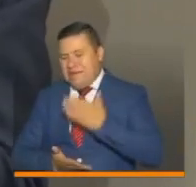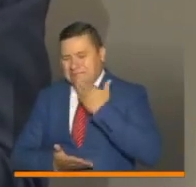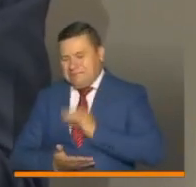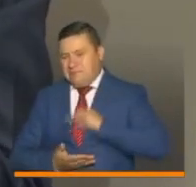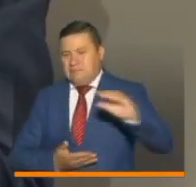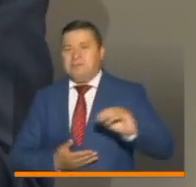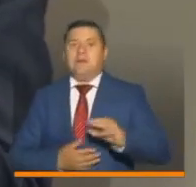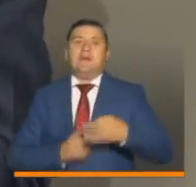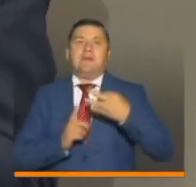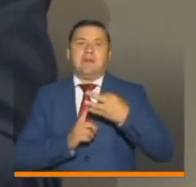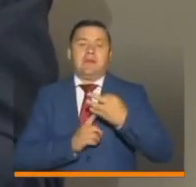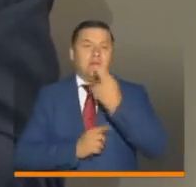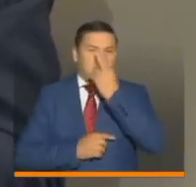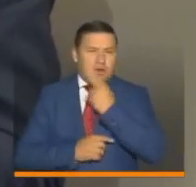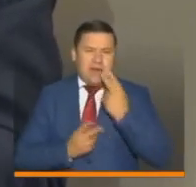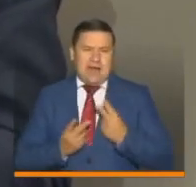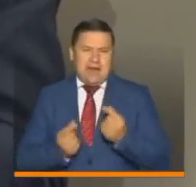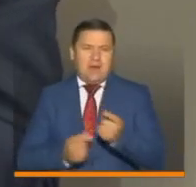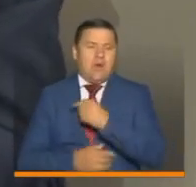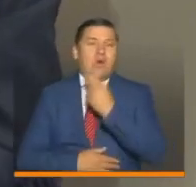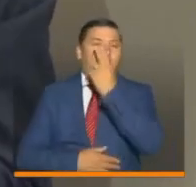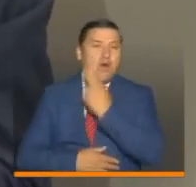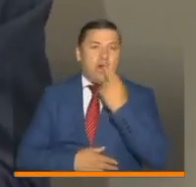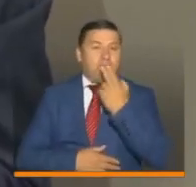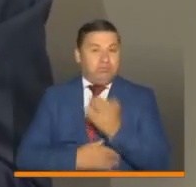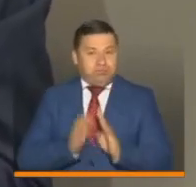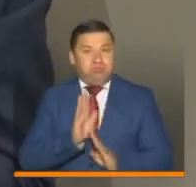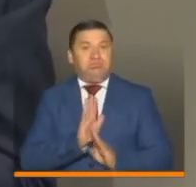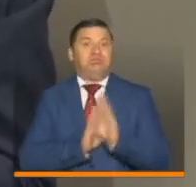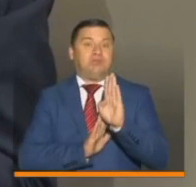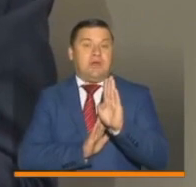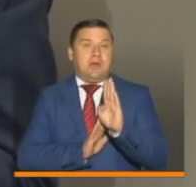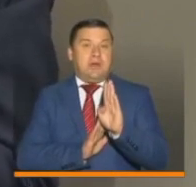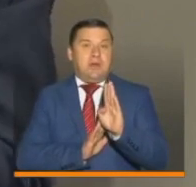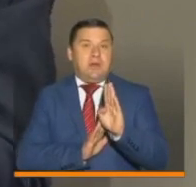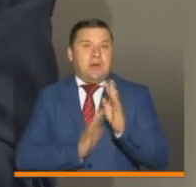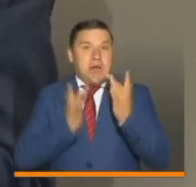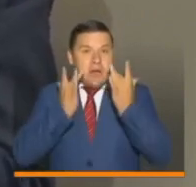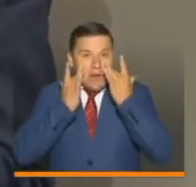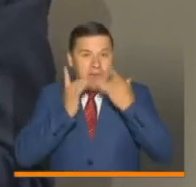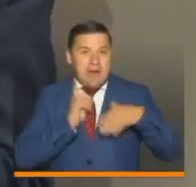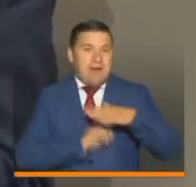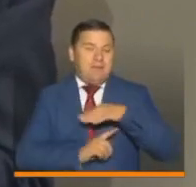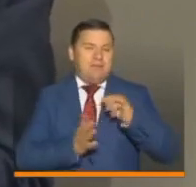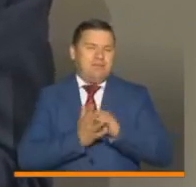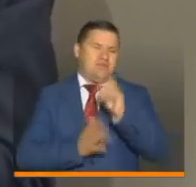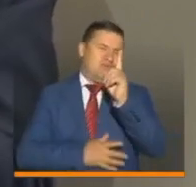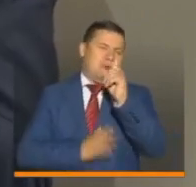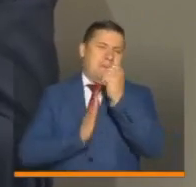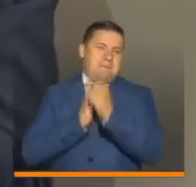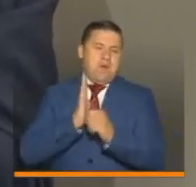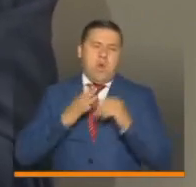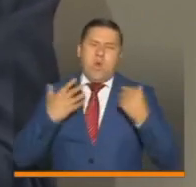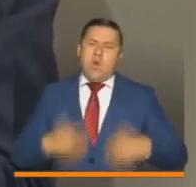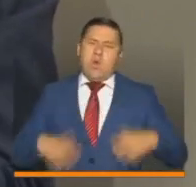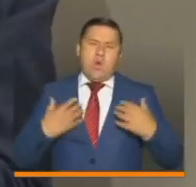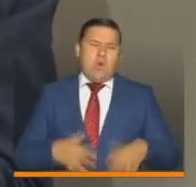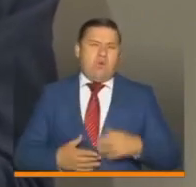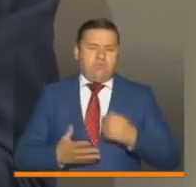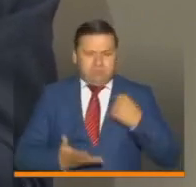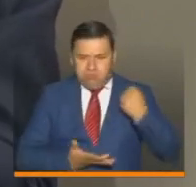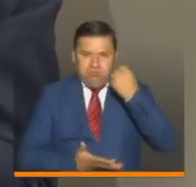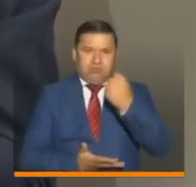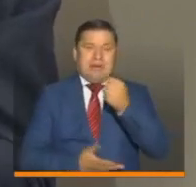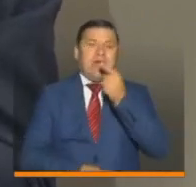El tercer compromiso, rápidamente, es el compromiso por el crecimiento limpio. Voy a mencionar solo un programa que queda absolutamente